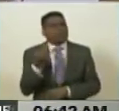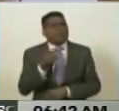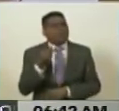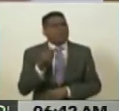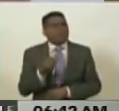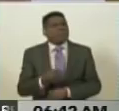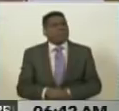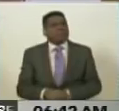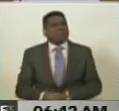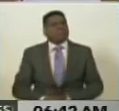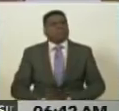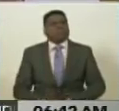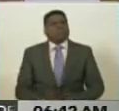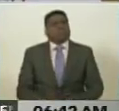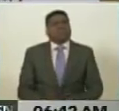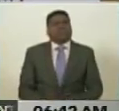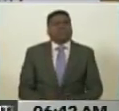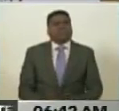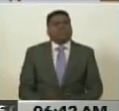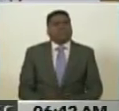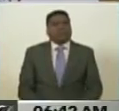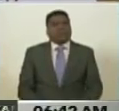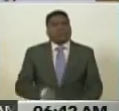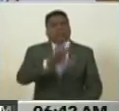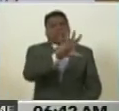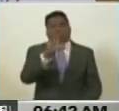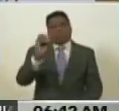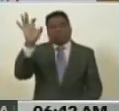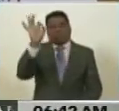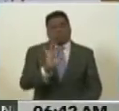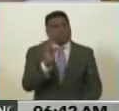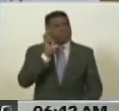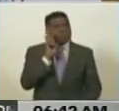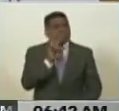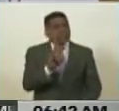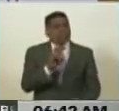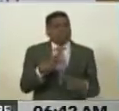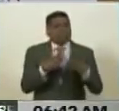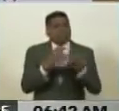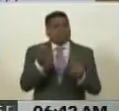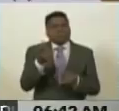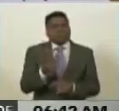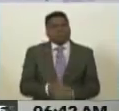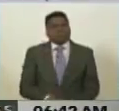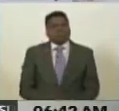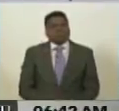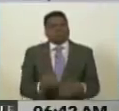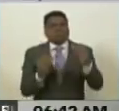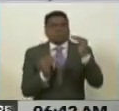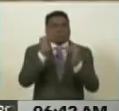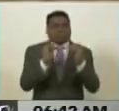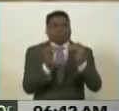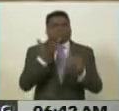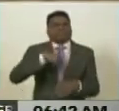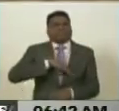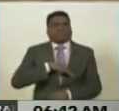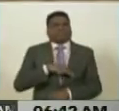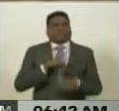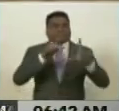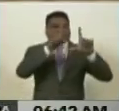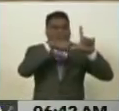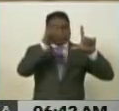el catique socialista. El presidente Maduro con esta medida de 50% ha llevado el salario mínimo un punto de equilibrio con los ticket. Nosotros nosotros tenemos una gráfica